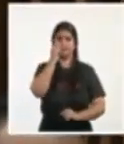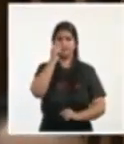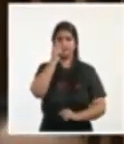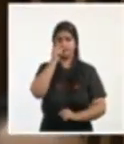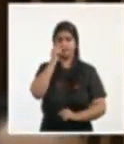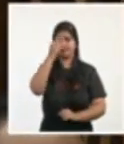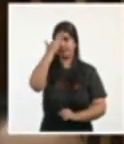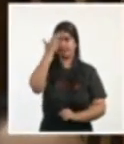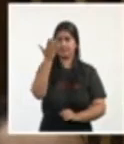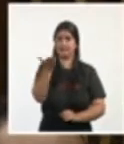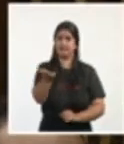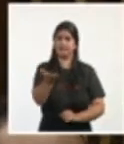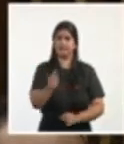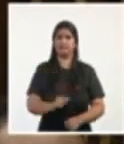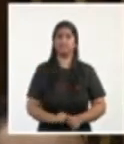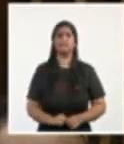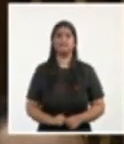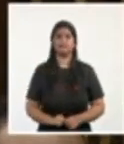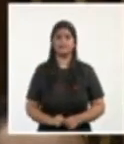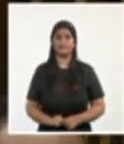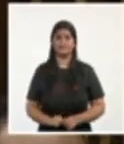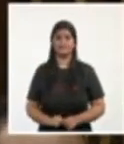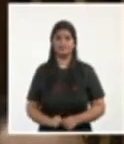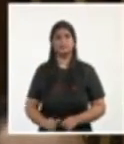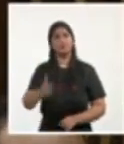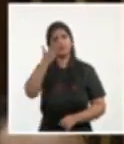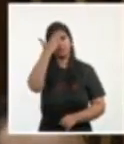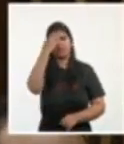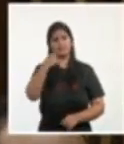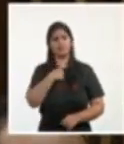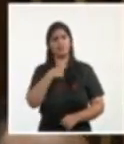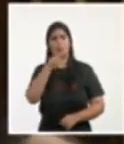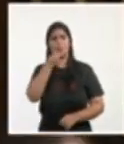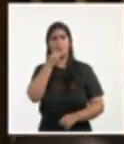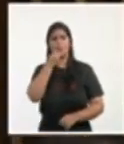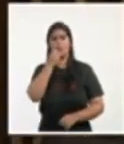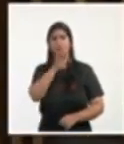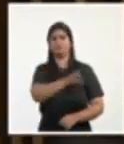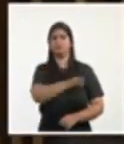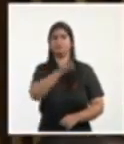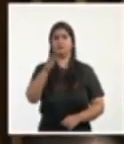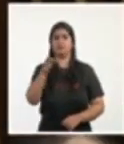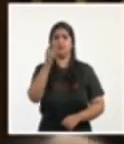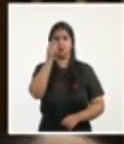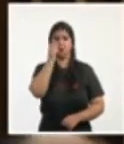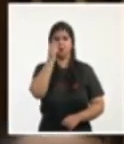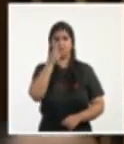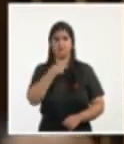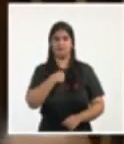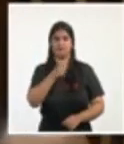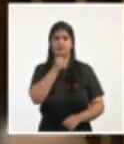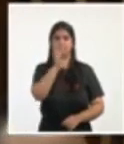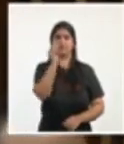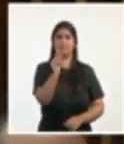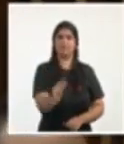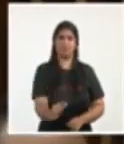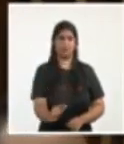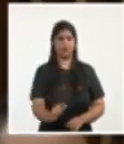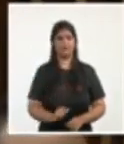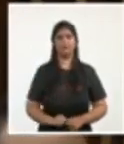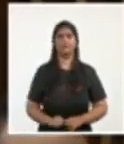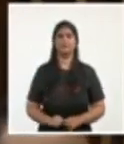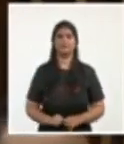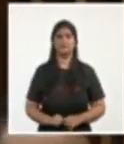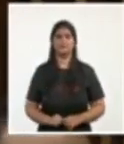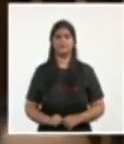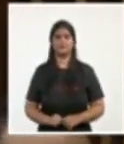y el agradecimiento por permitirme hacer esta pregunta, ¿no? que esta va a ser dirigida